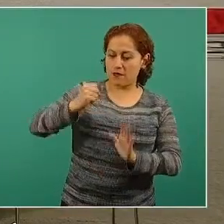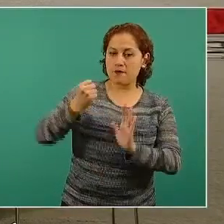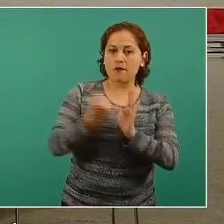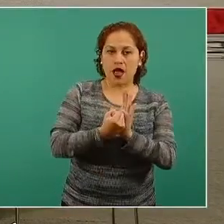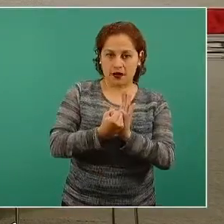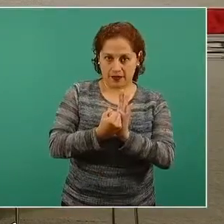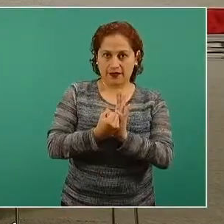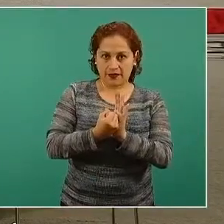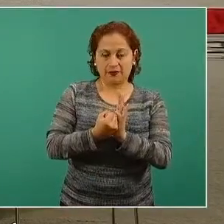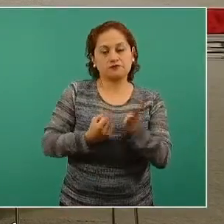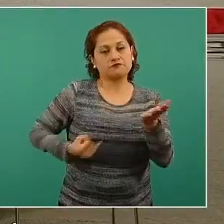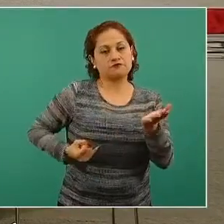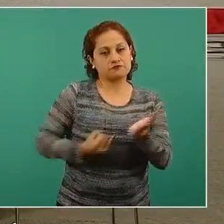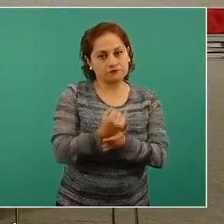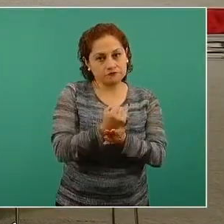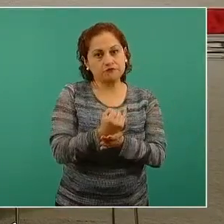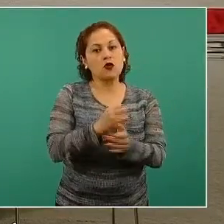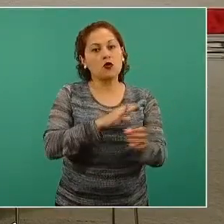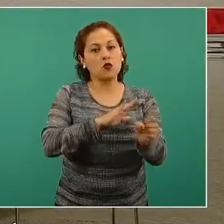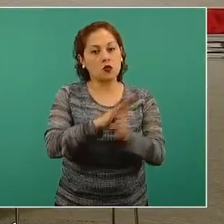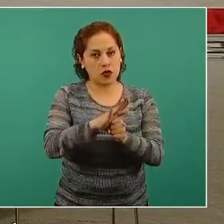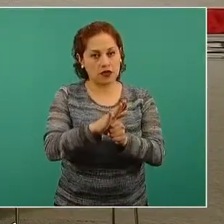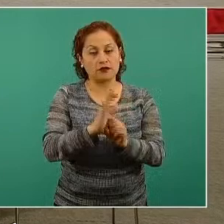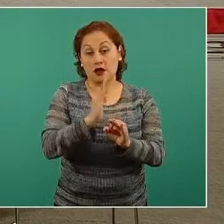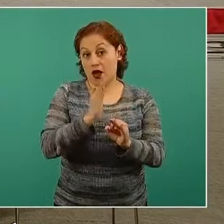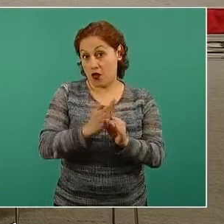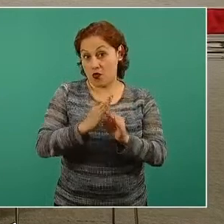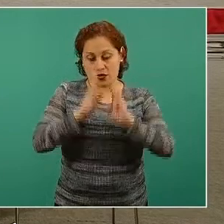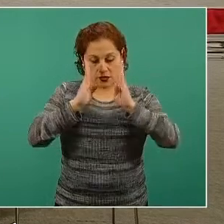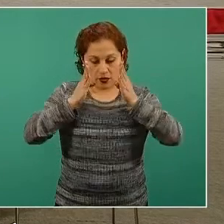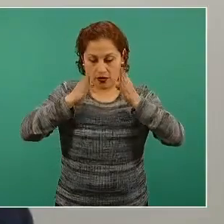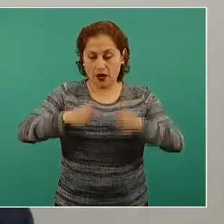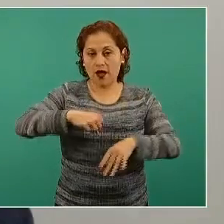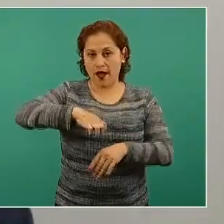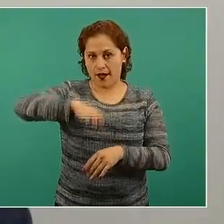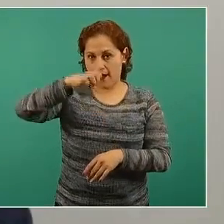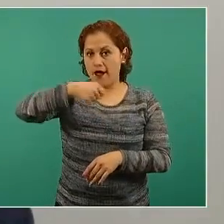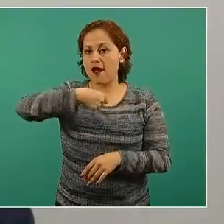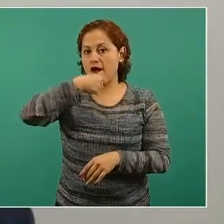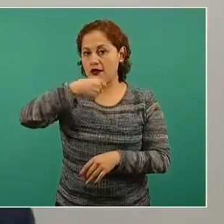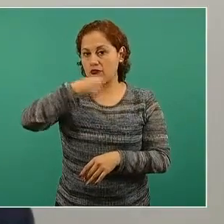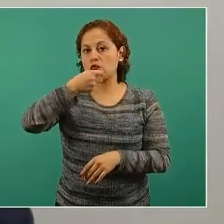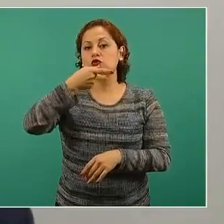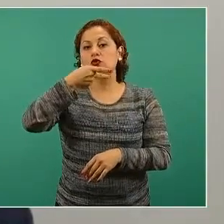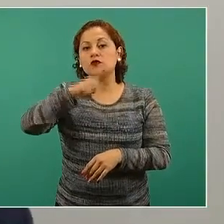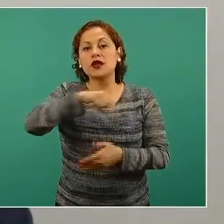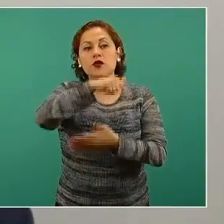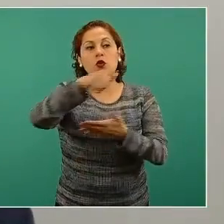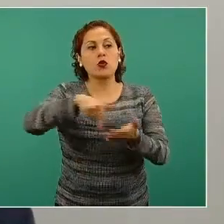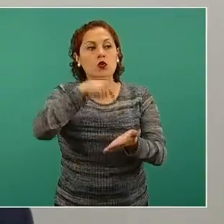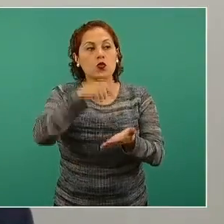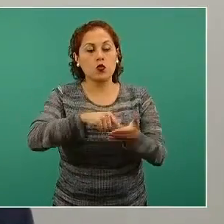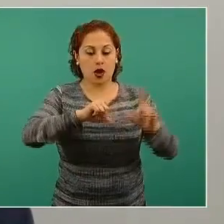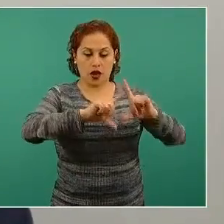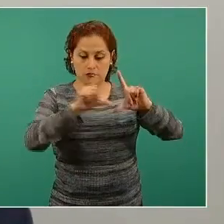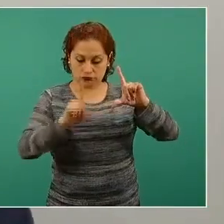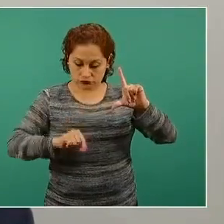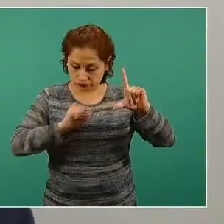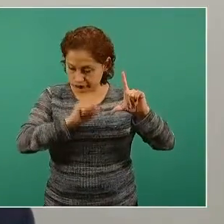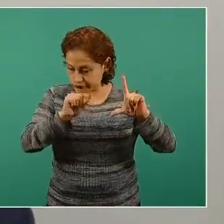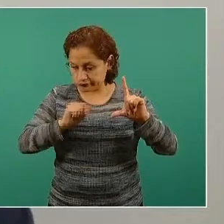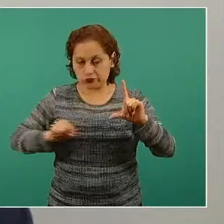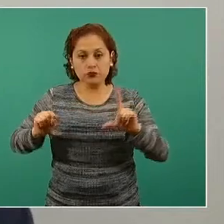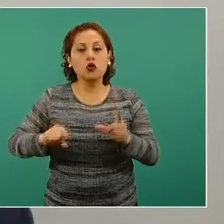es, dentro del grupo poblacional que se está vacunando, cuáles son las áreas geográficas ya específicas,